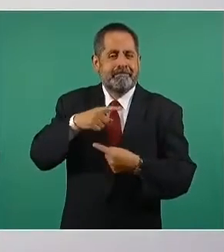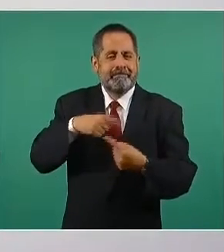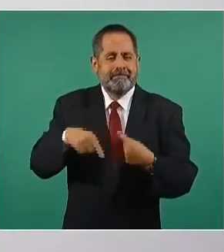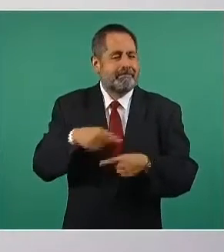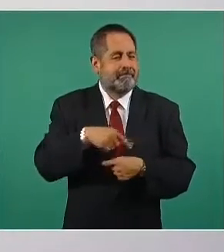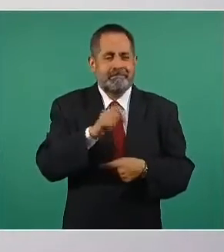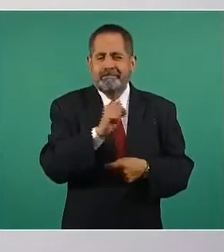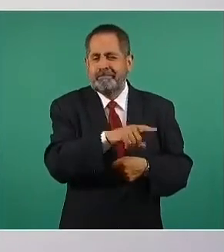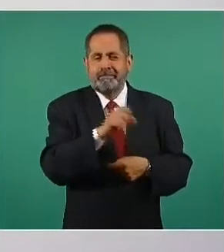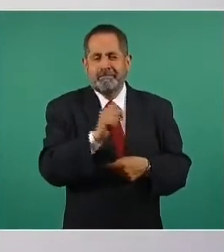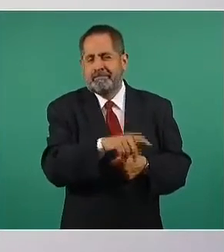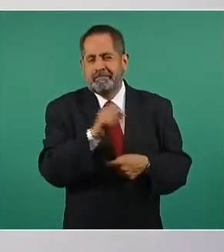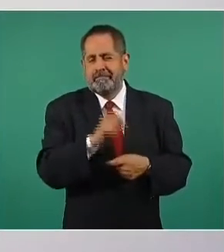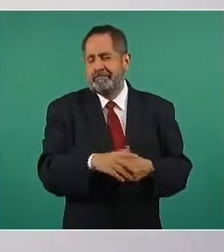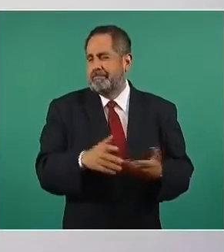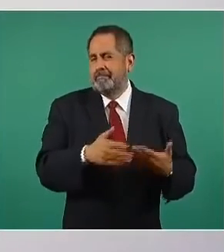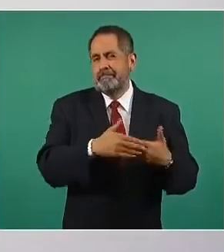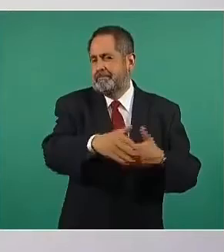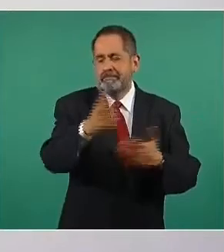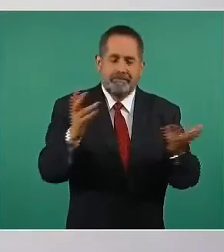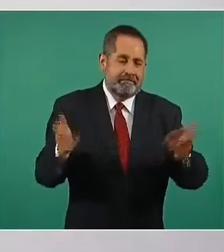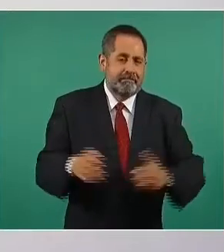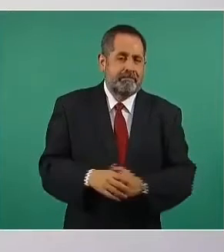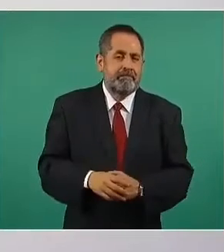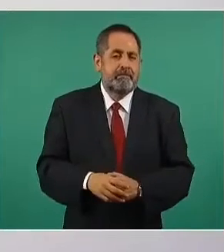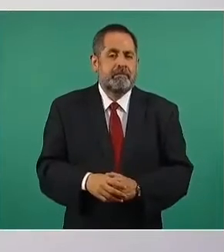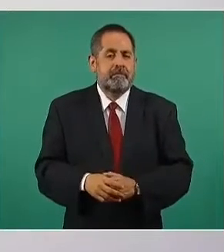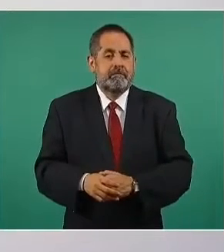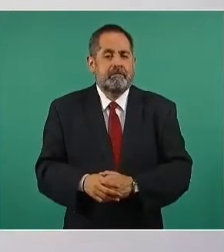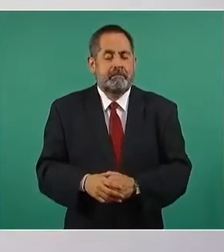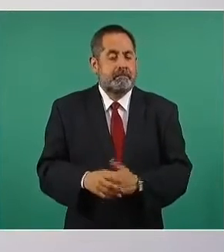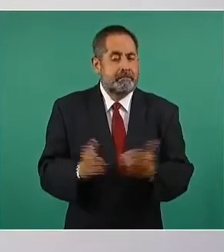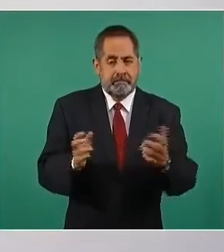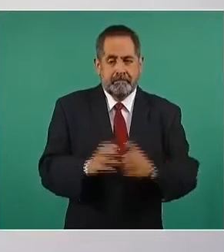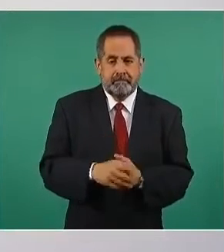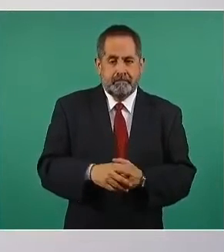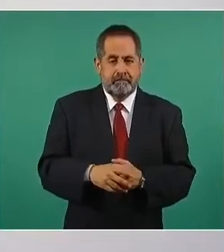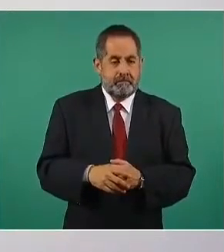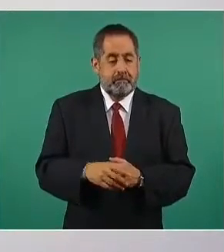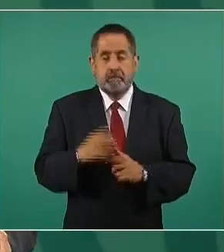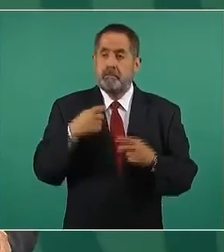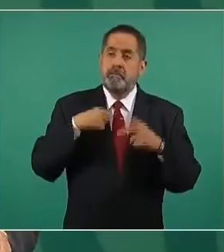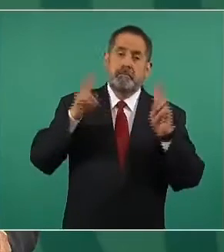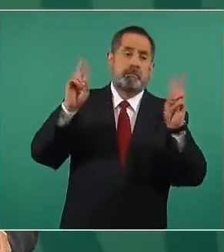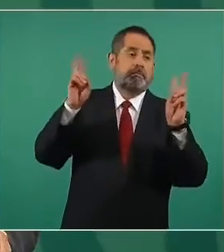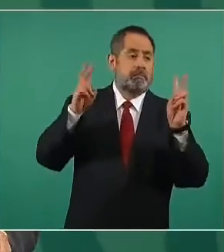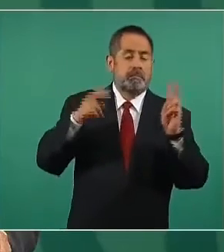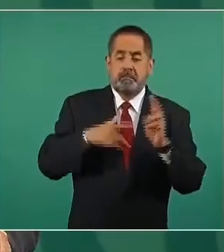y así hacia adelante, y decirse cristianos.